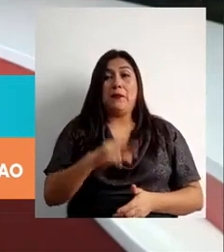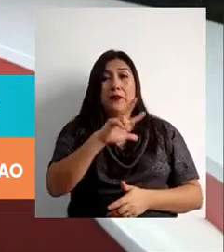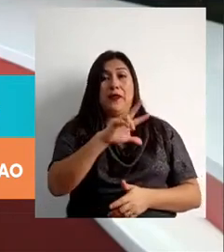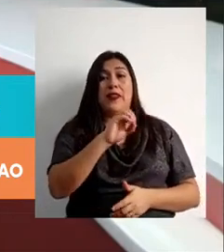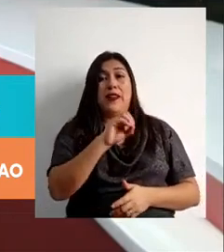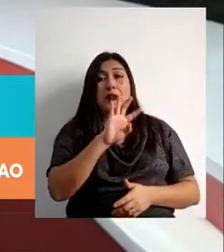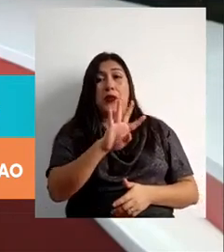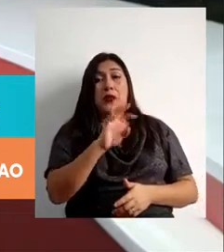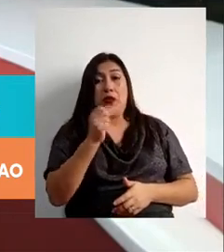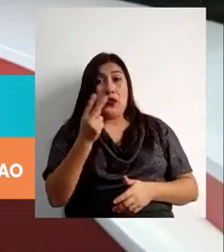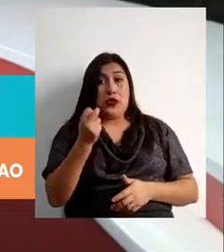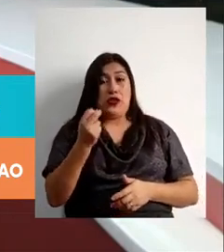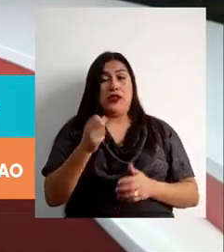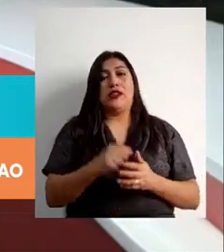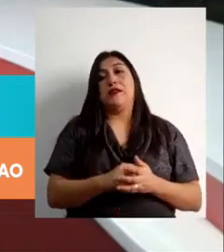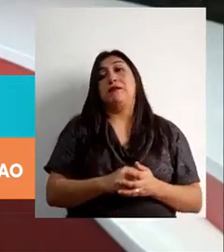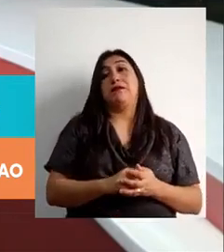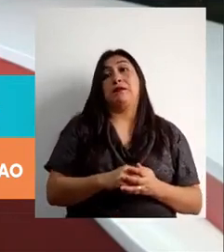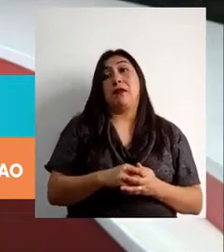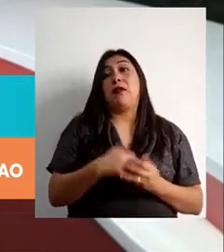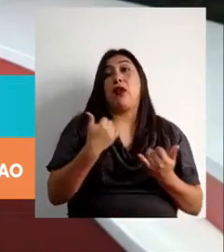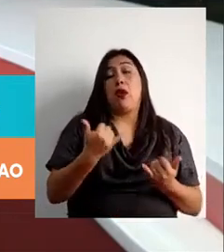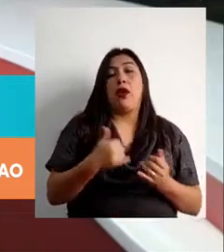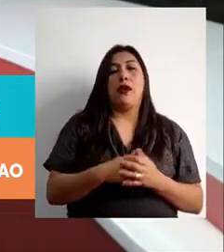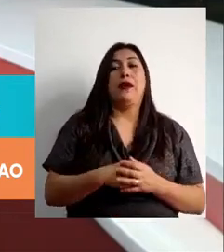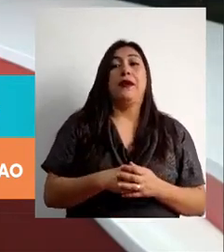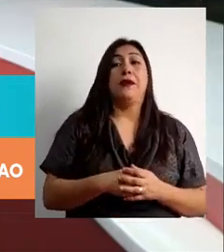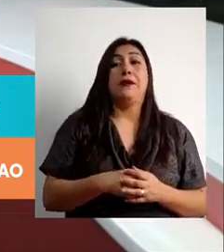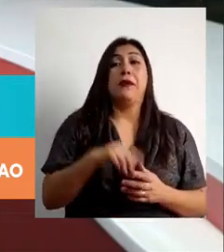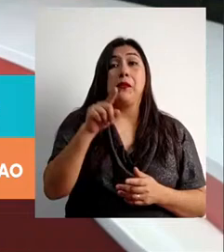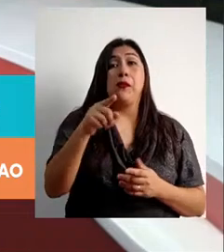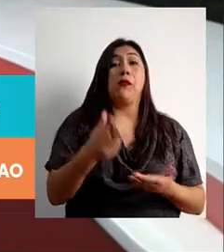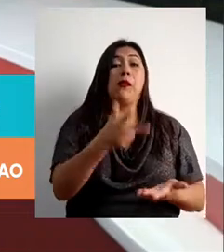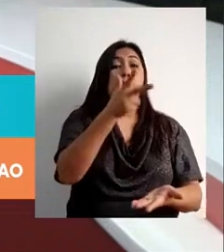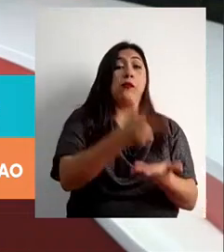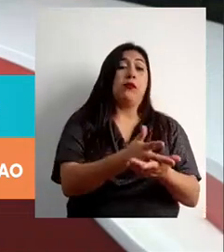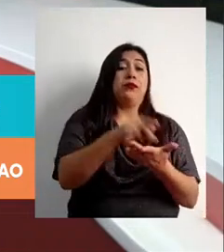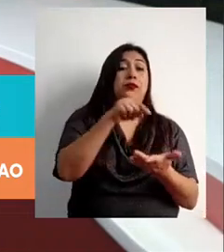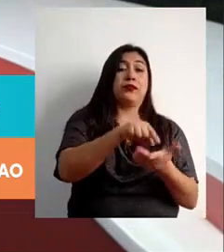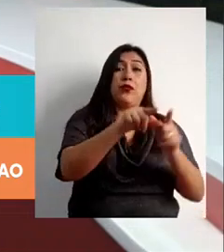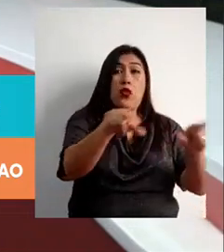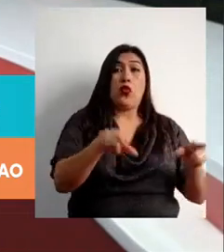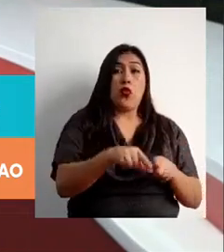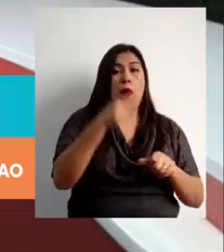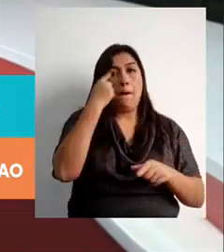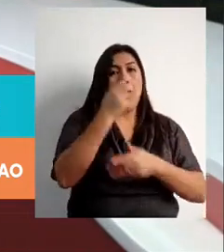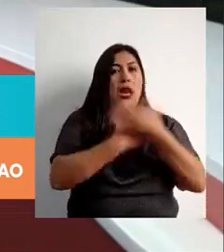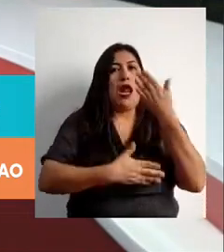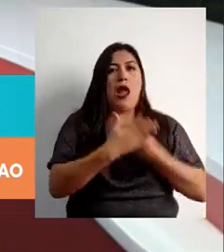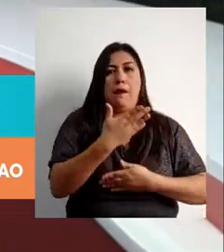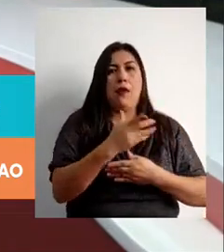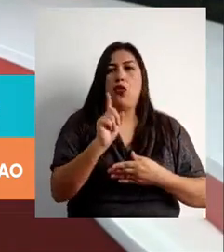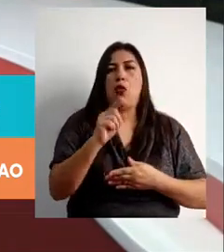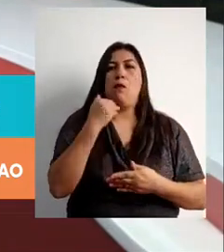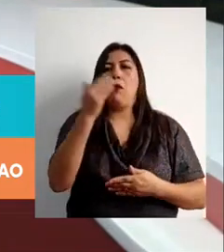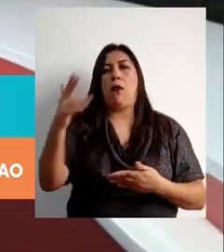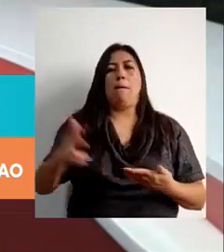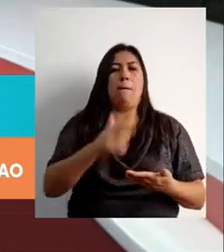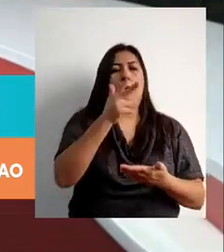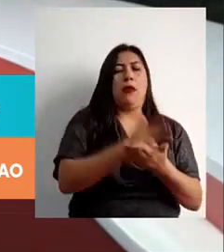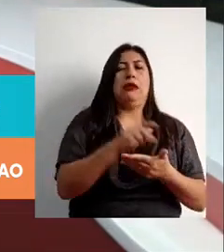30412. También no ocupar el estacionamiento para personas con discapacidad. Esta semana hemos